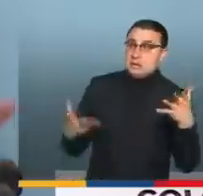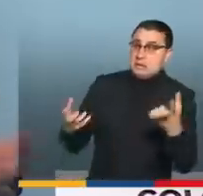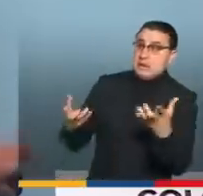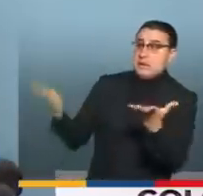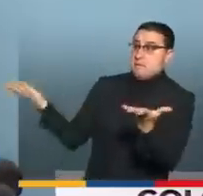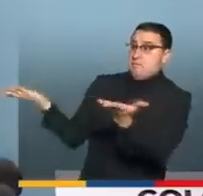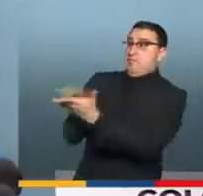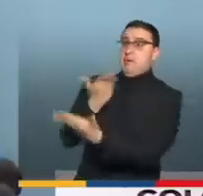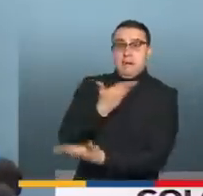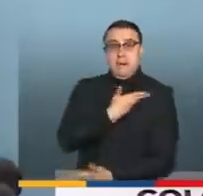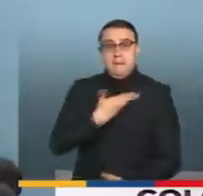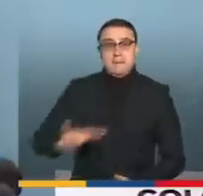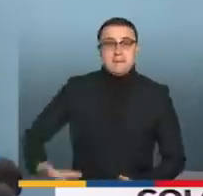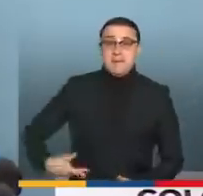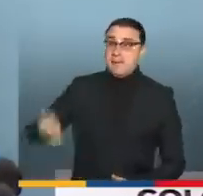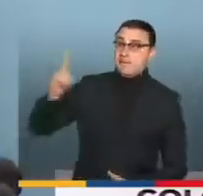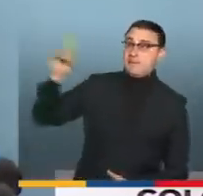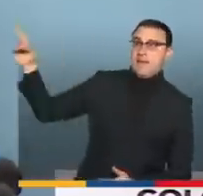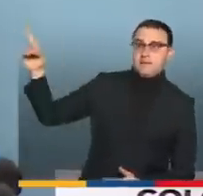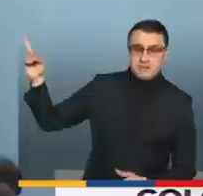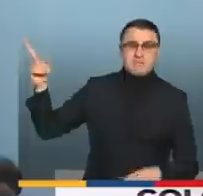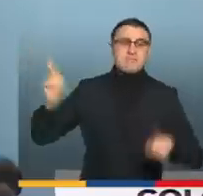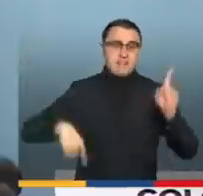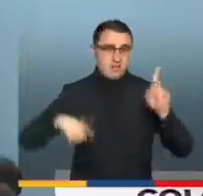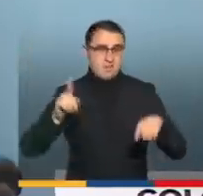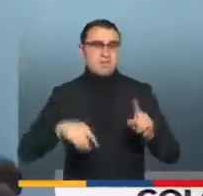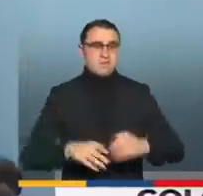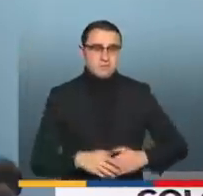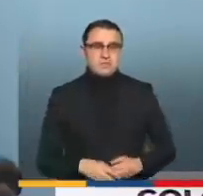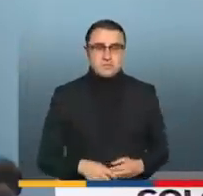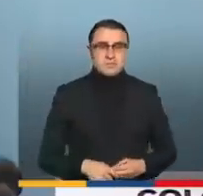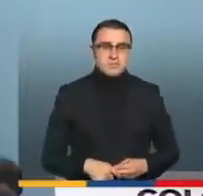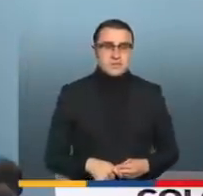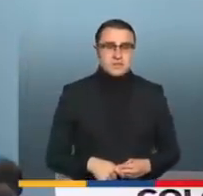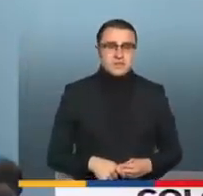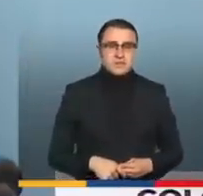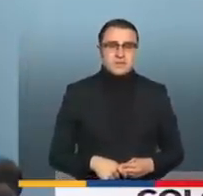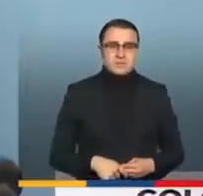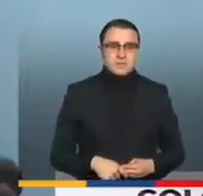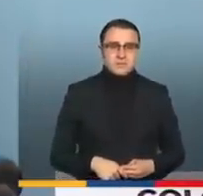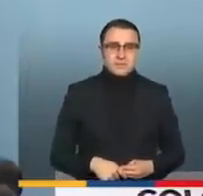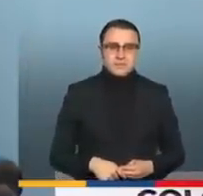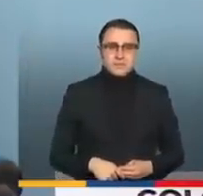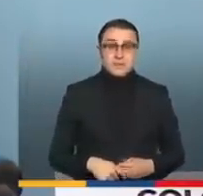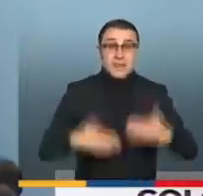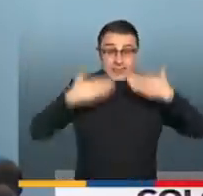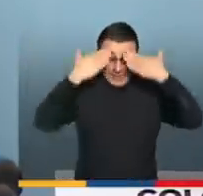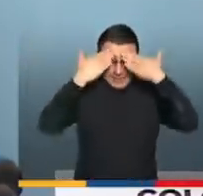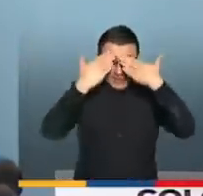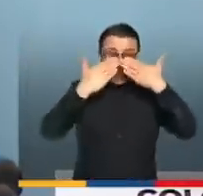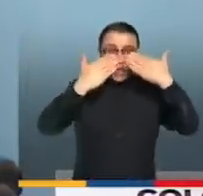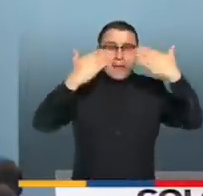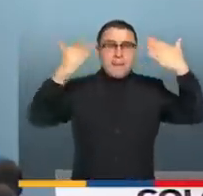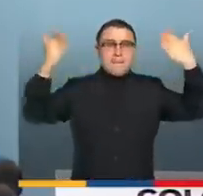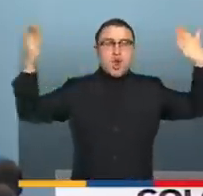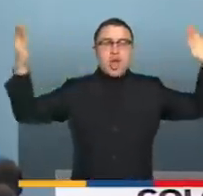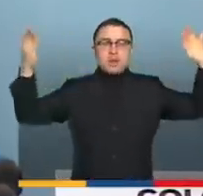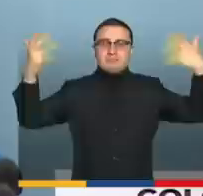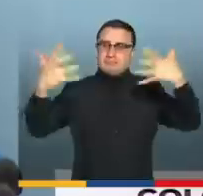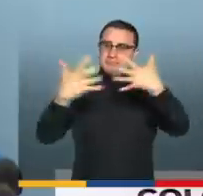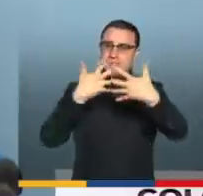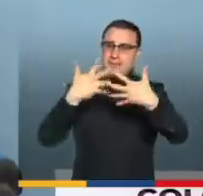tumbar presidentes y los presidentes son de derecha. Una ruptura aún del